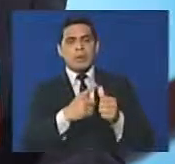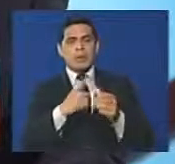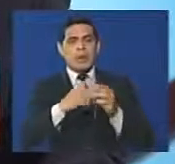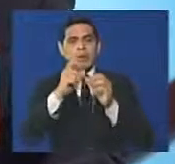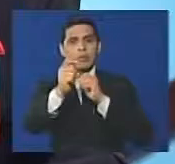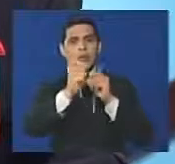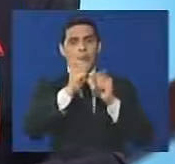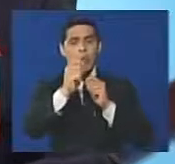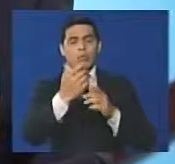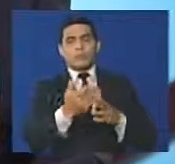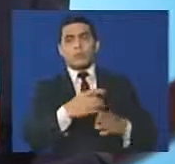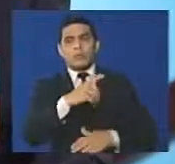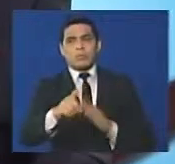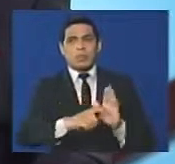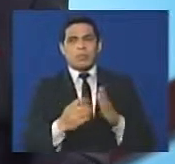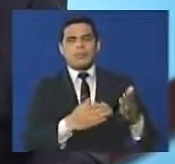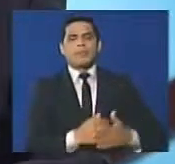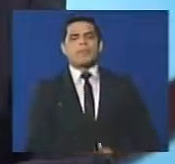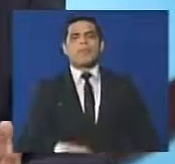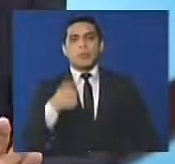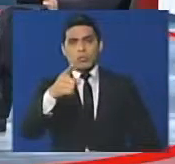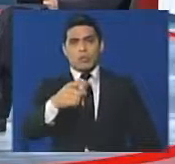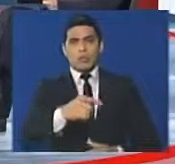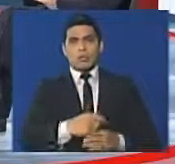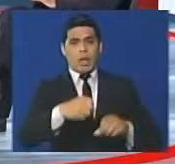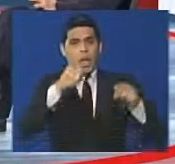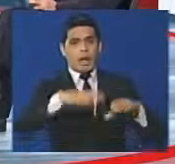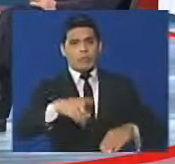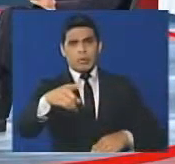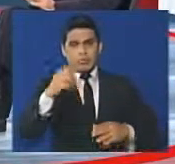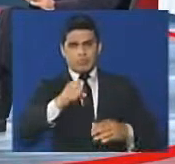de la orquesta. Usted ya está jubilado de la Sinfónica, bueno, pero sí. Sigue